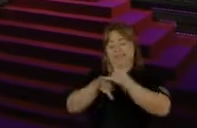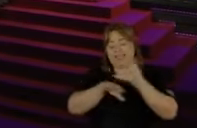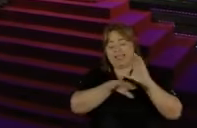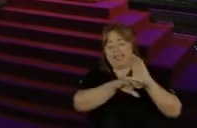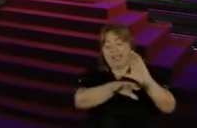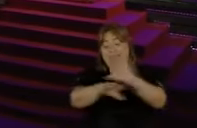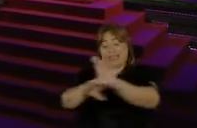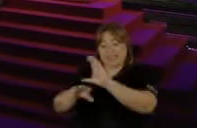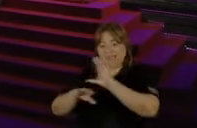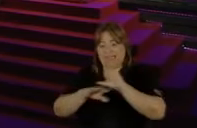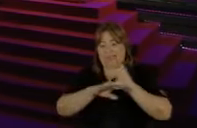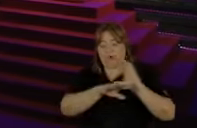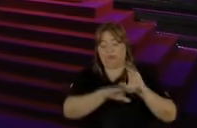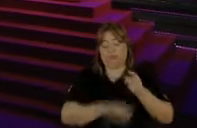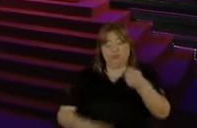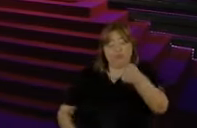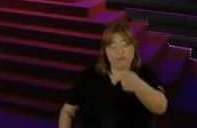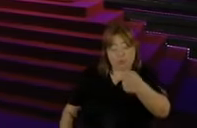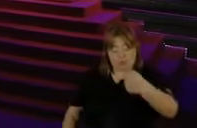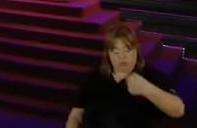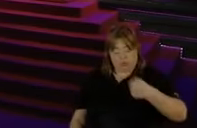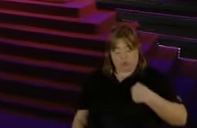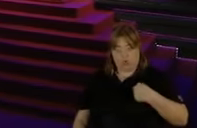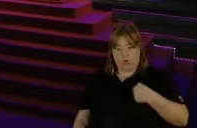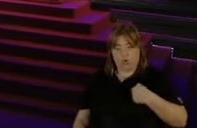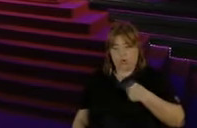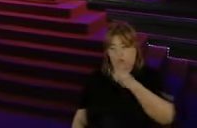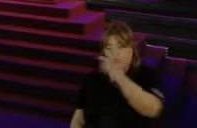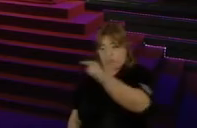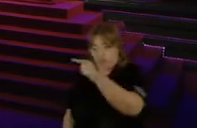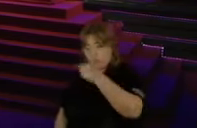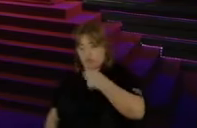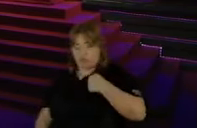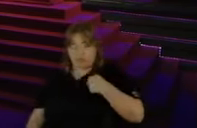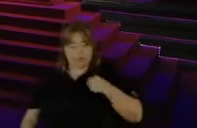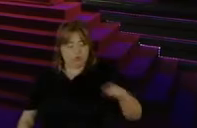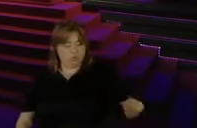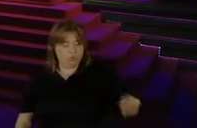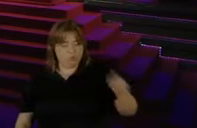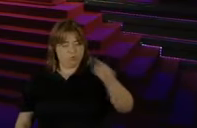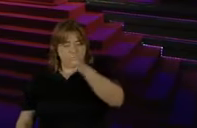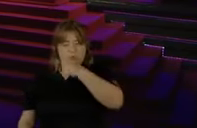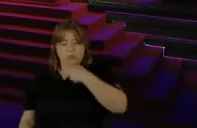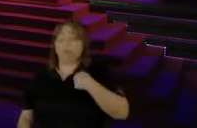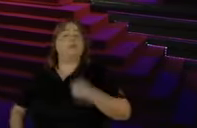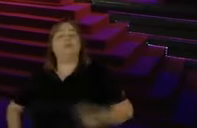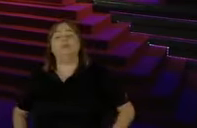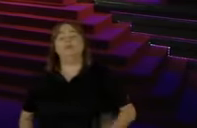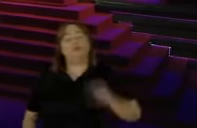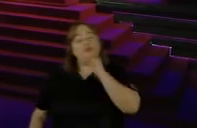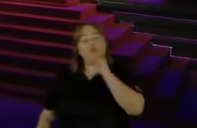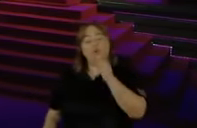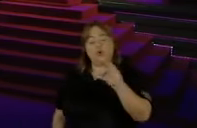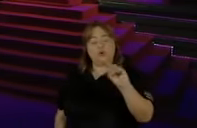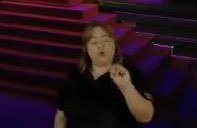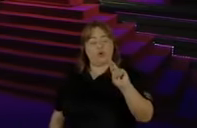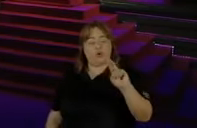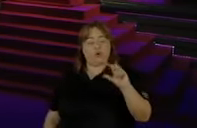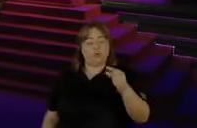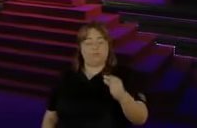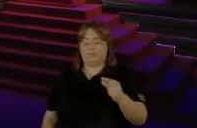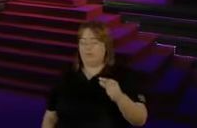solo, la iglesia somos tú y somos yo, somos completo. No somos una organización, somos